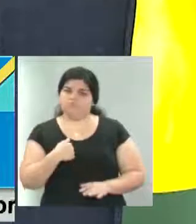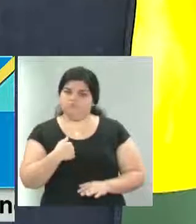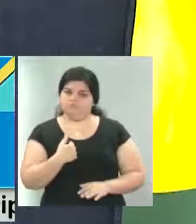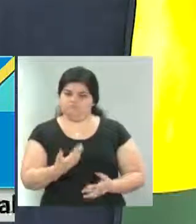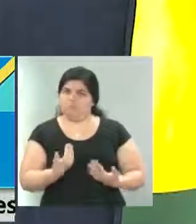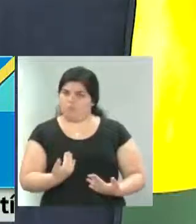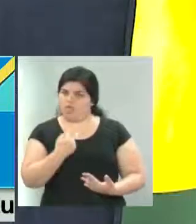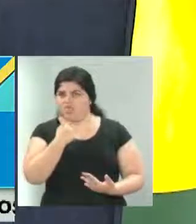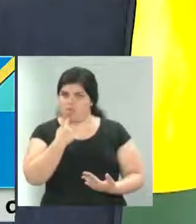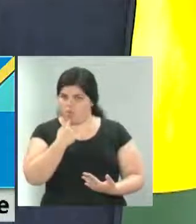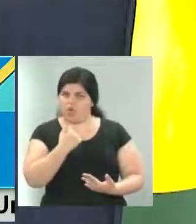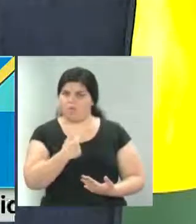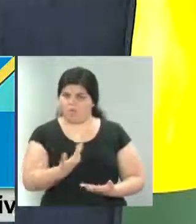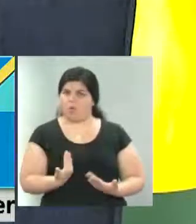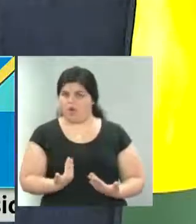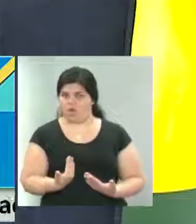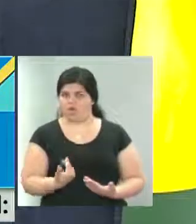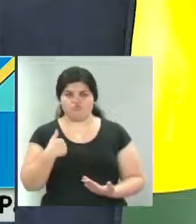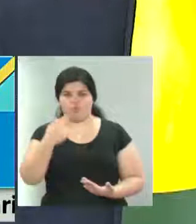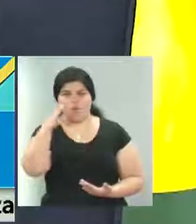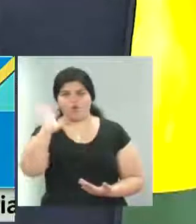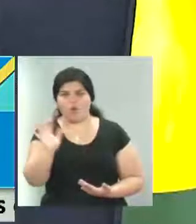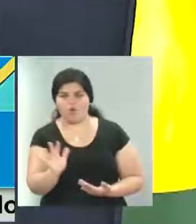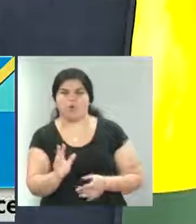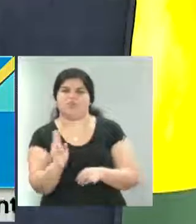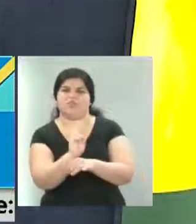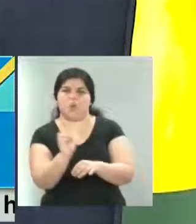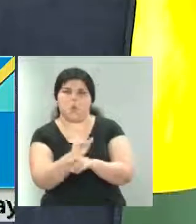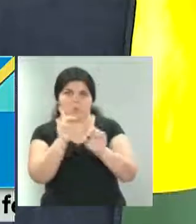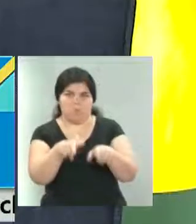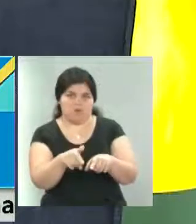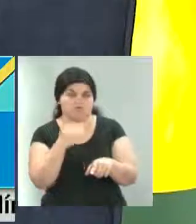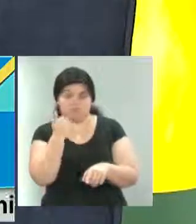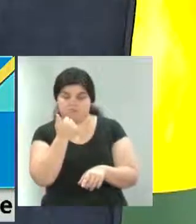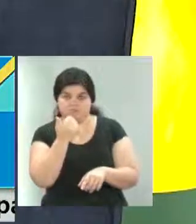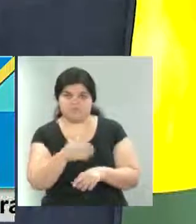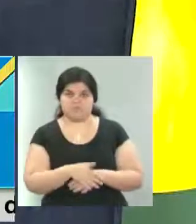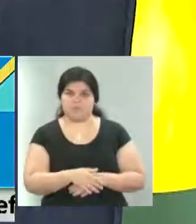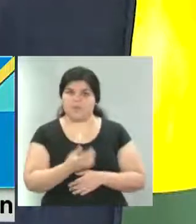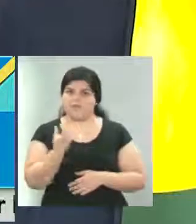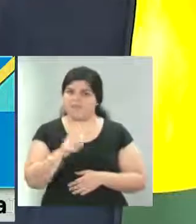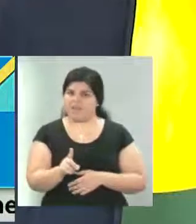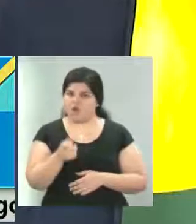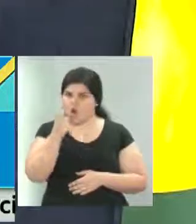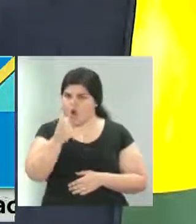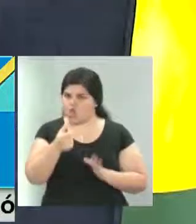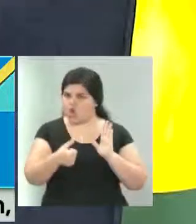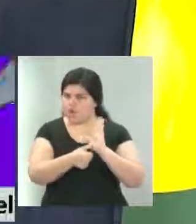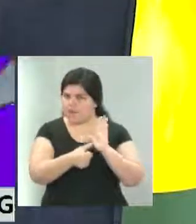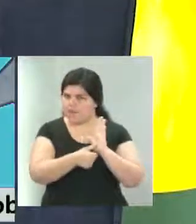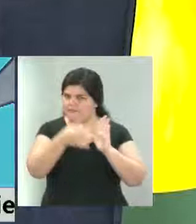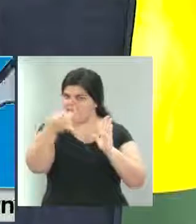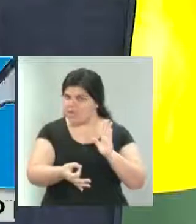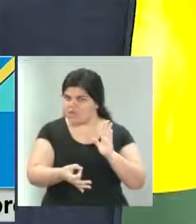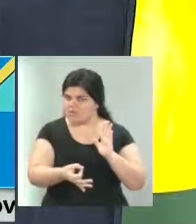déjenme dudar sin conocer de seguridad que este control se haya hecho en este partido. Sin echar la culpa a Tribuna